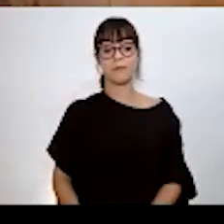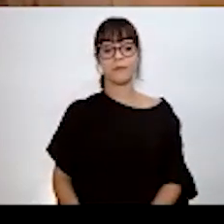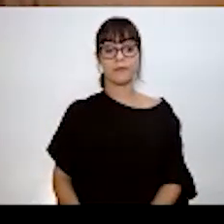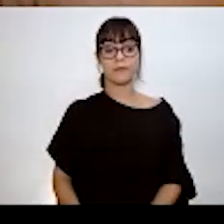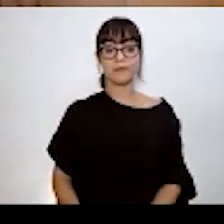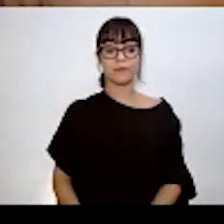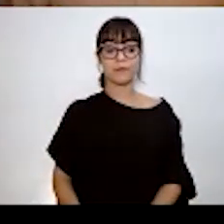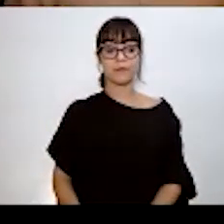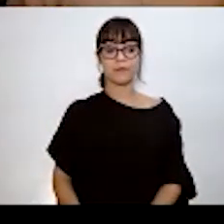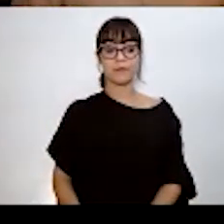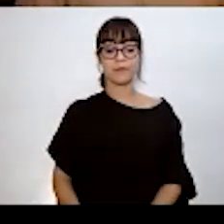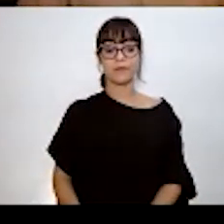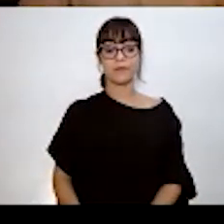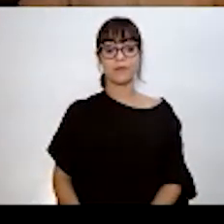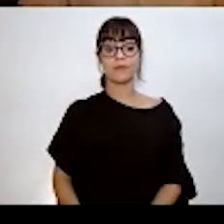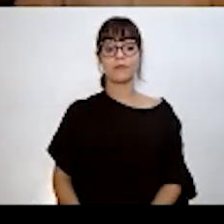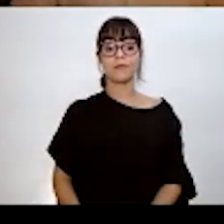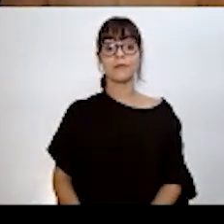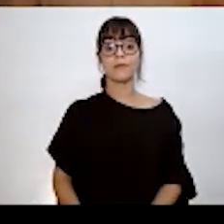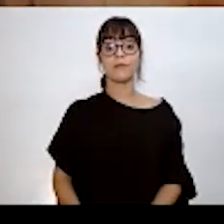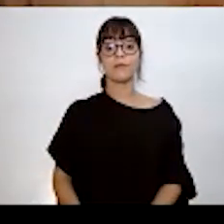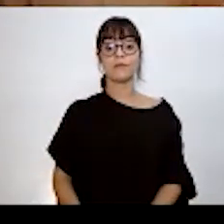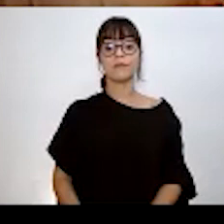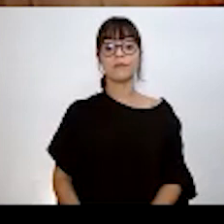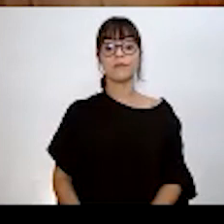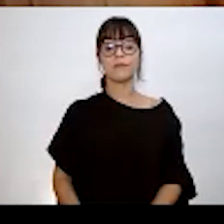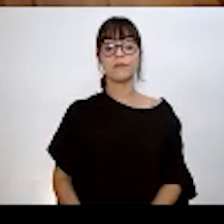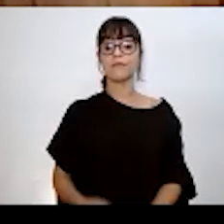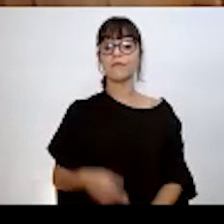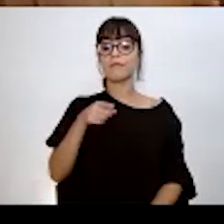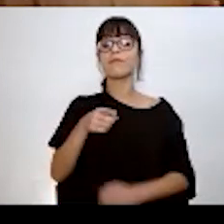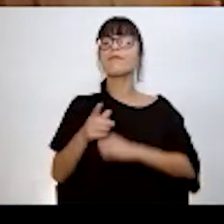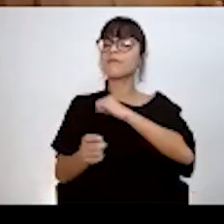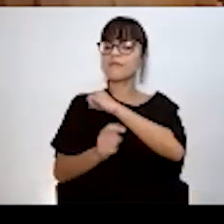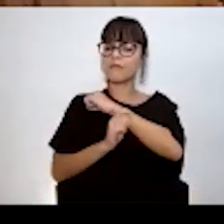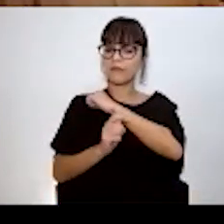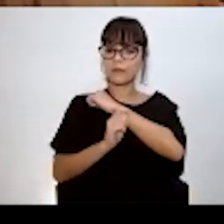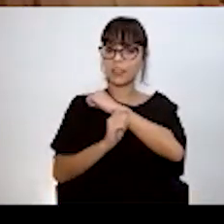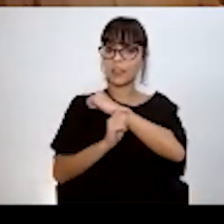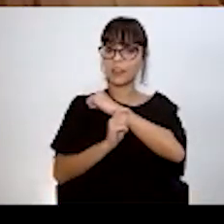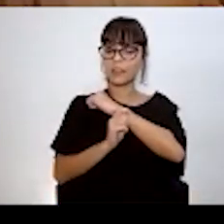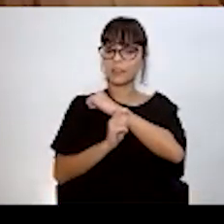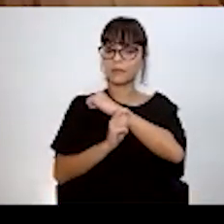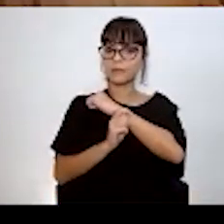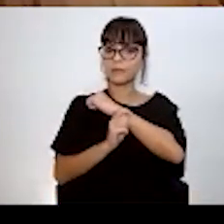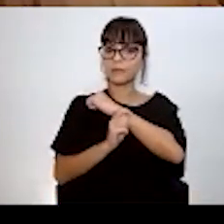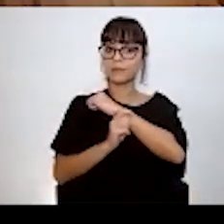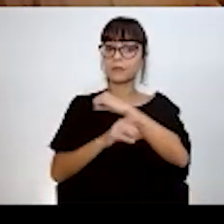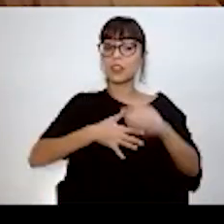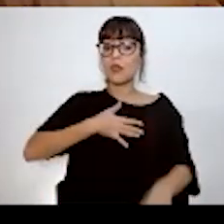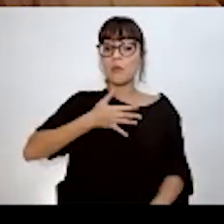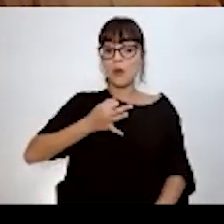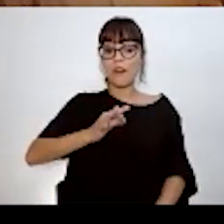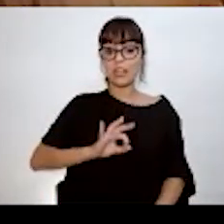Una de las estrategias que se utilizan para ello es lo que se denomina la distribución de la suma de probabilidad de las